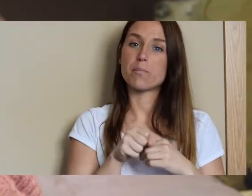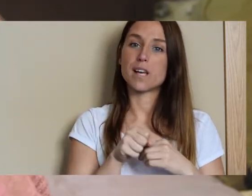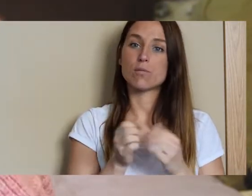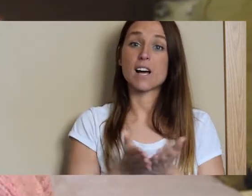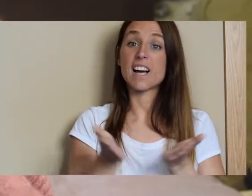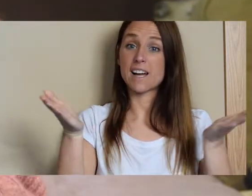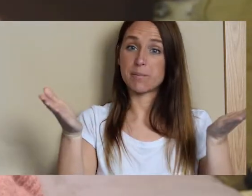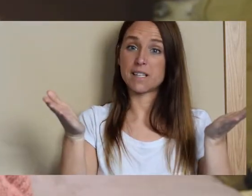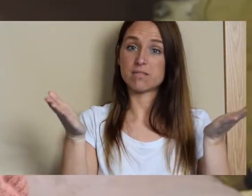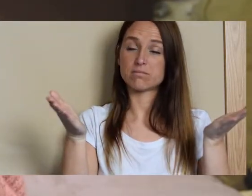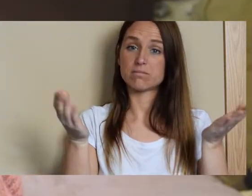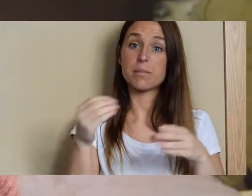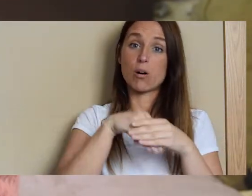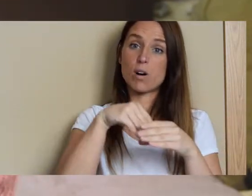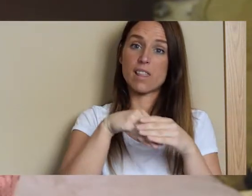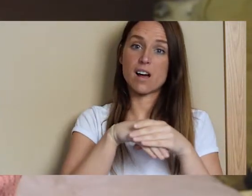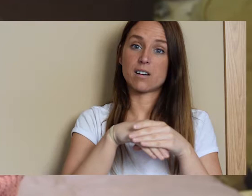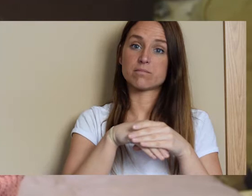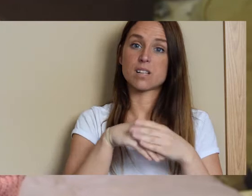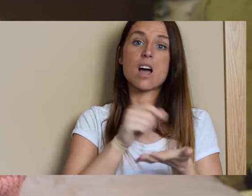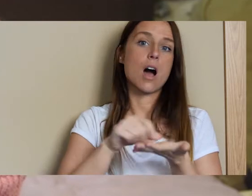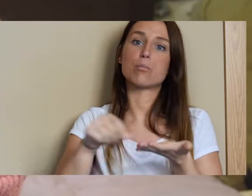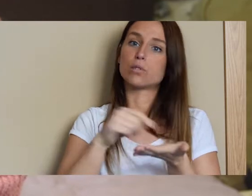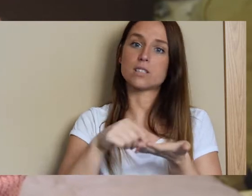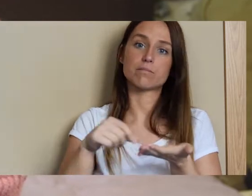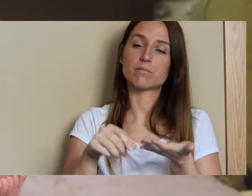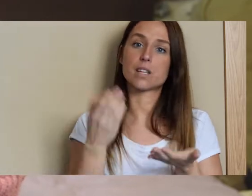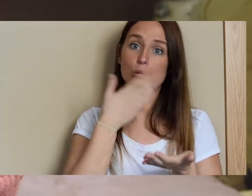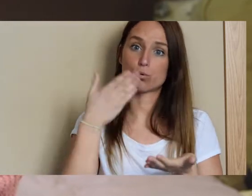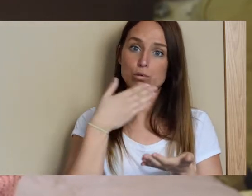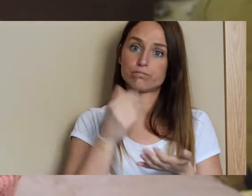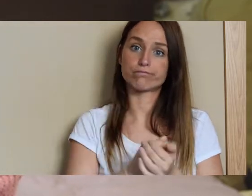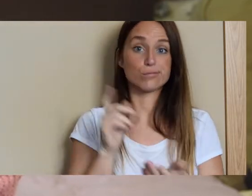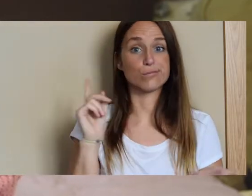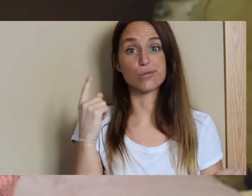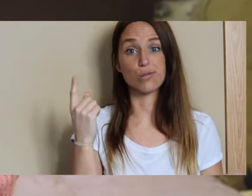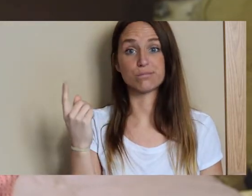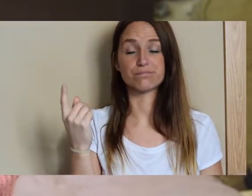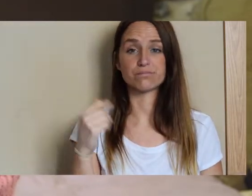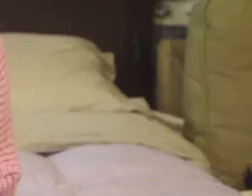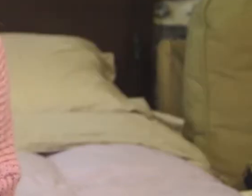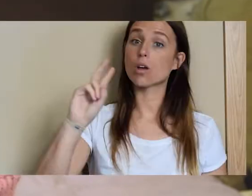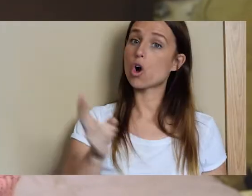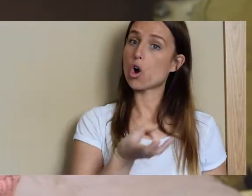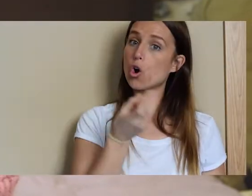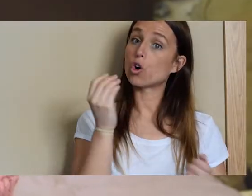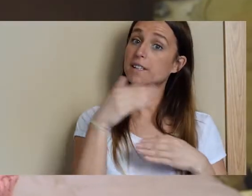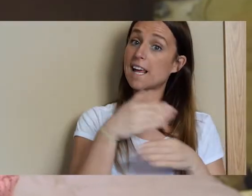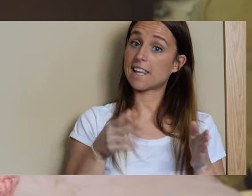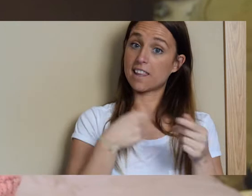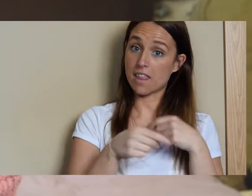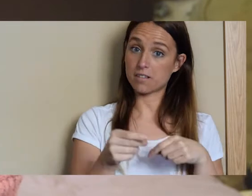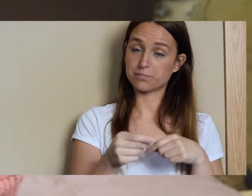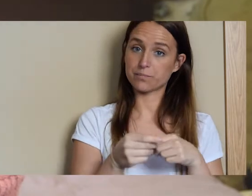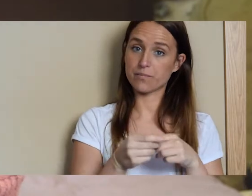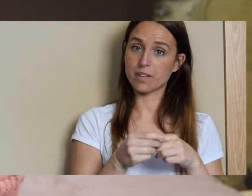y en negro. En negro no son de lo eché. Así que os enseño el rosita. Y nada, por dos euritos. Valía antes cinco euros y ahora mismo lo tenéis por